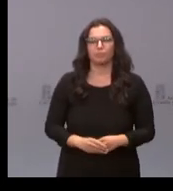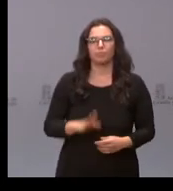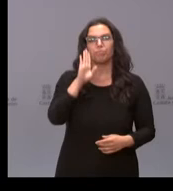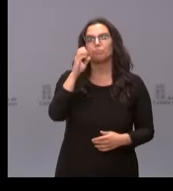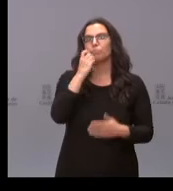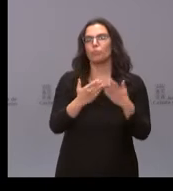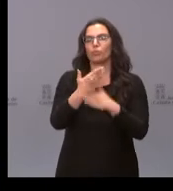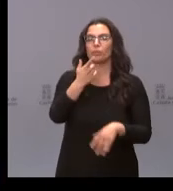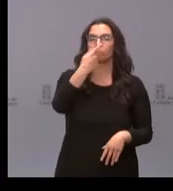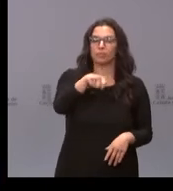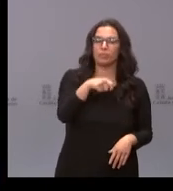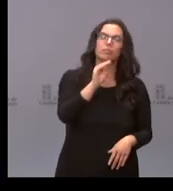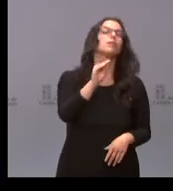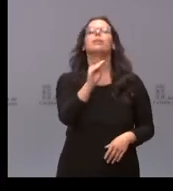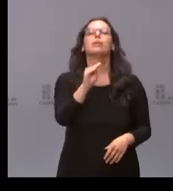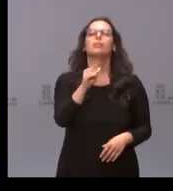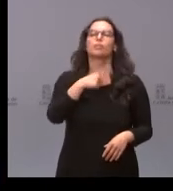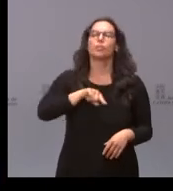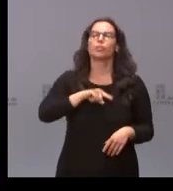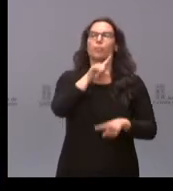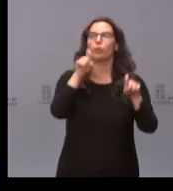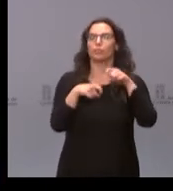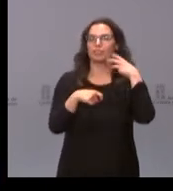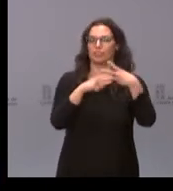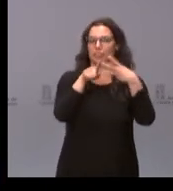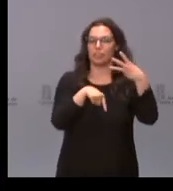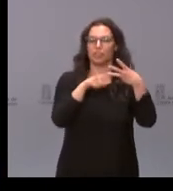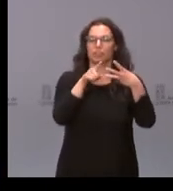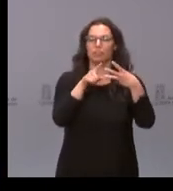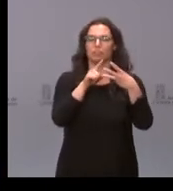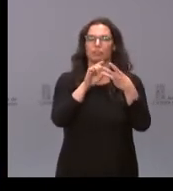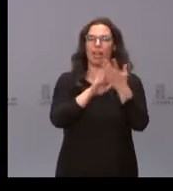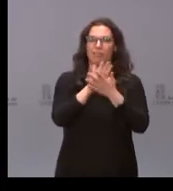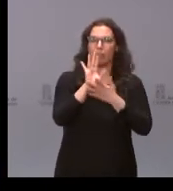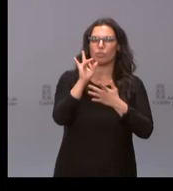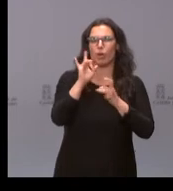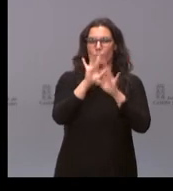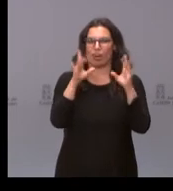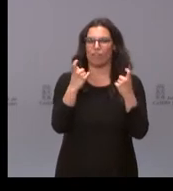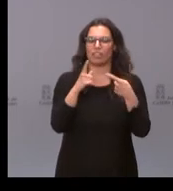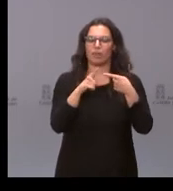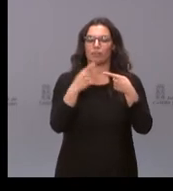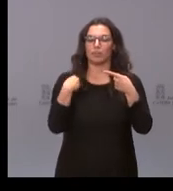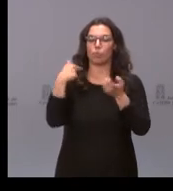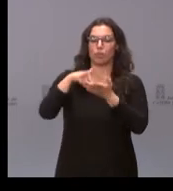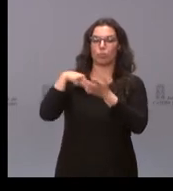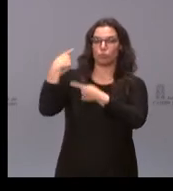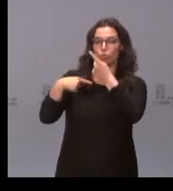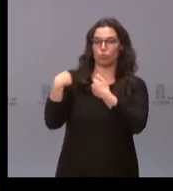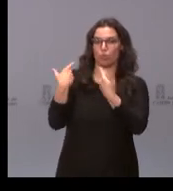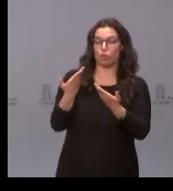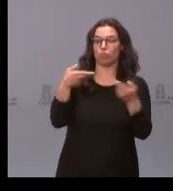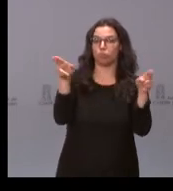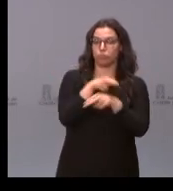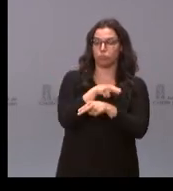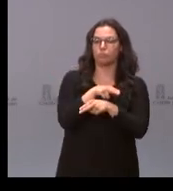presidente bueno teníamos tres cuestiones se ha tratado pero no se ha concretado con esta suspensión del impuesto de sucesiones y donaciones